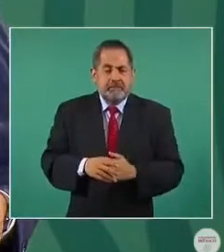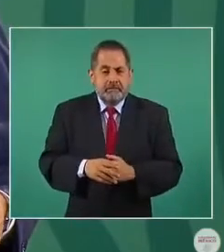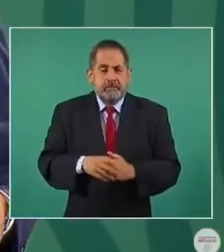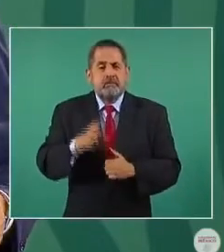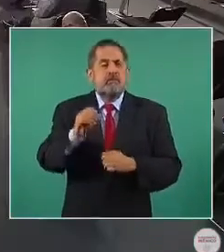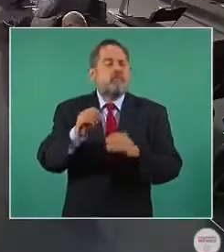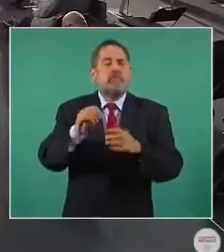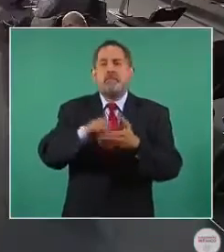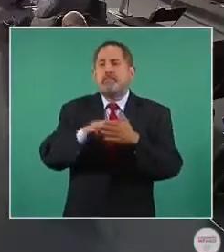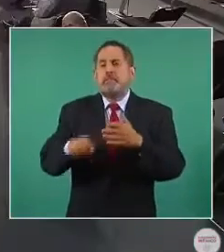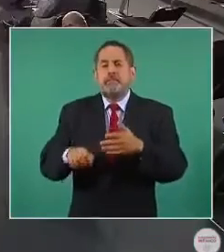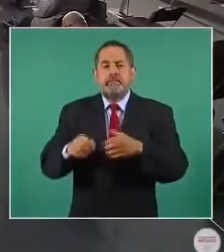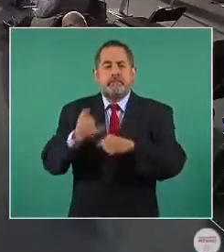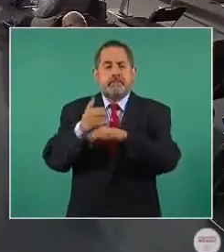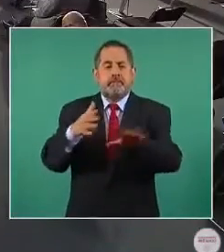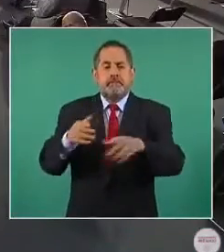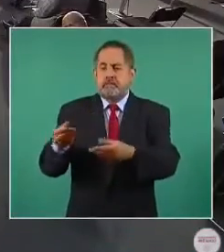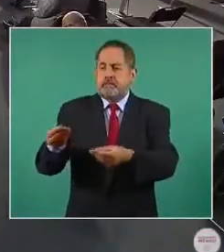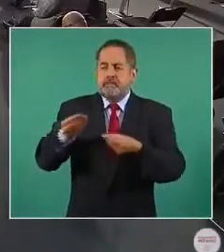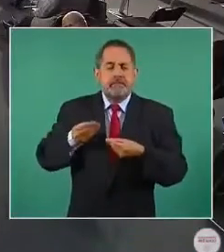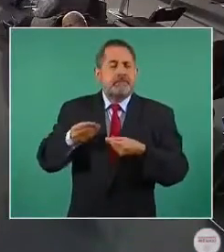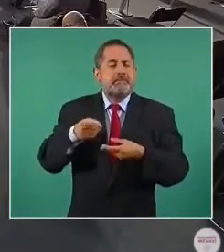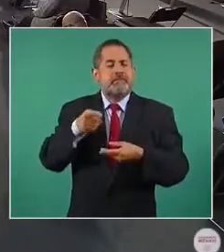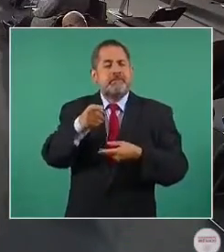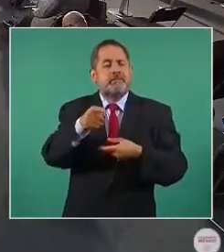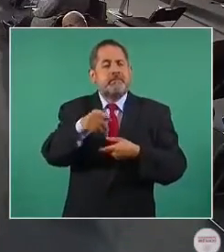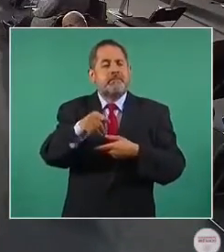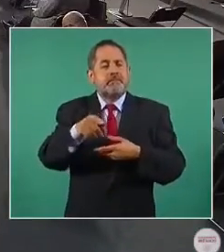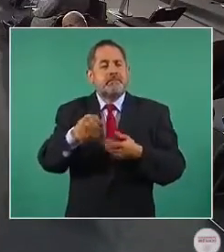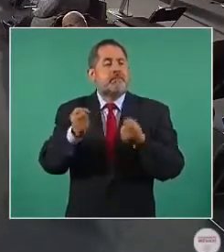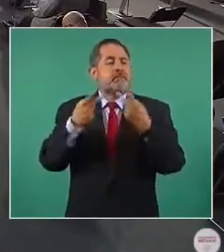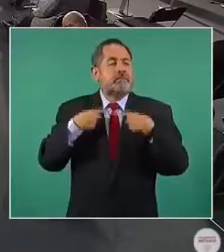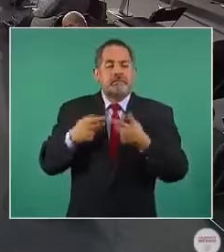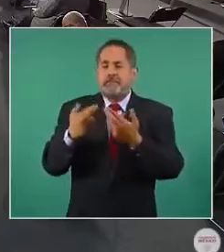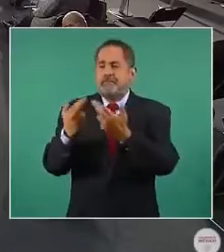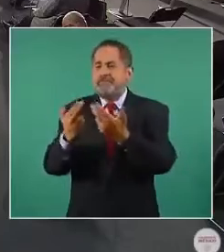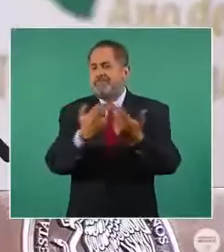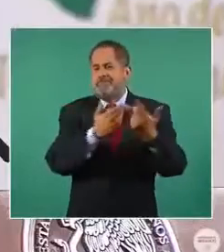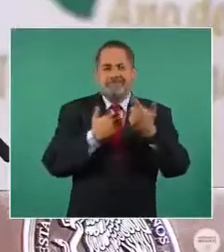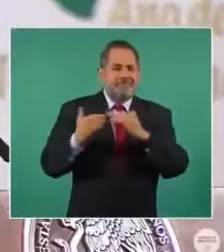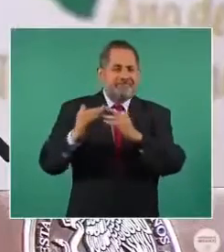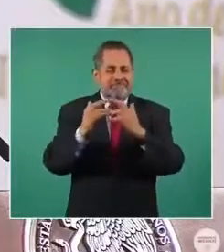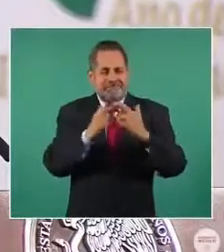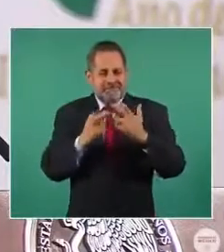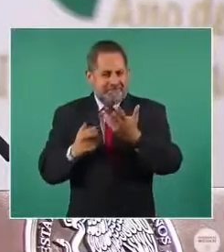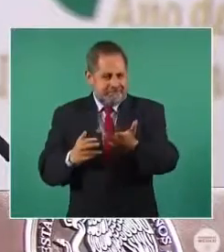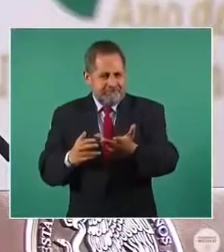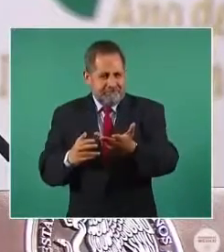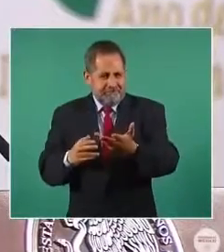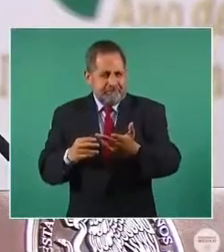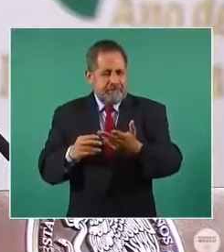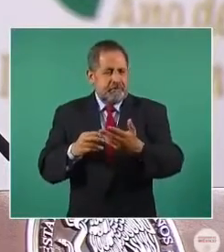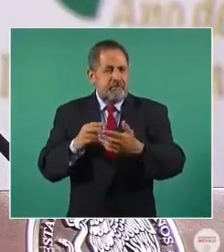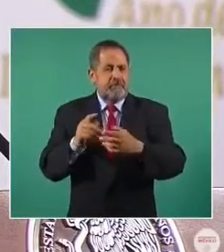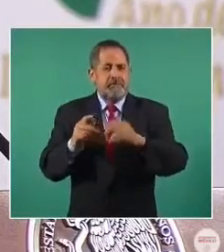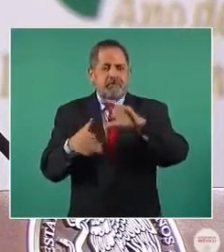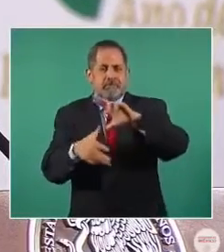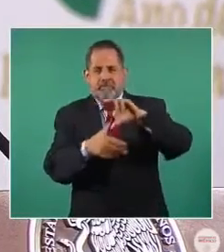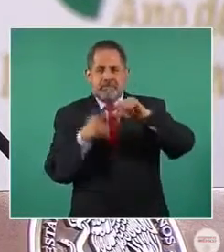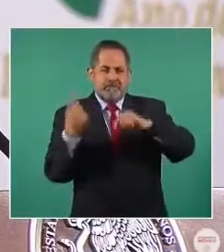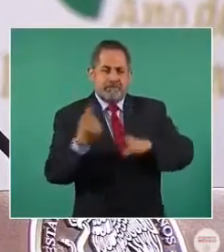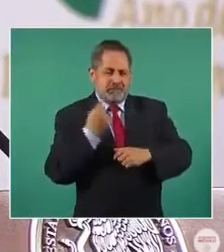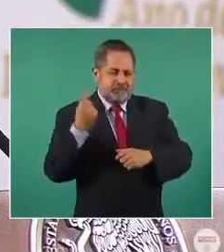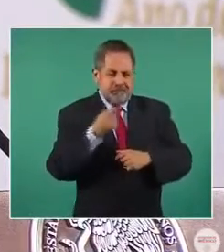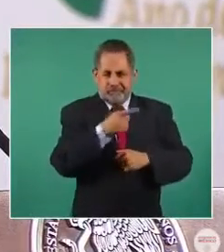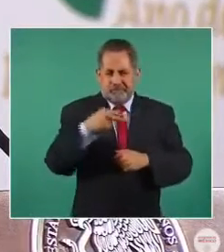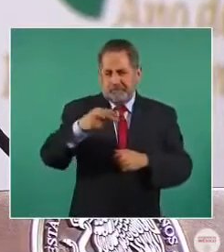el informe que se tuvo sobre damnificados por Nora, que vamos